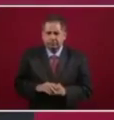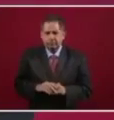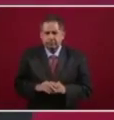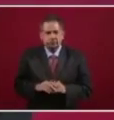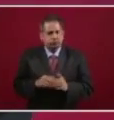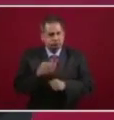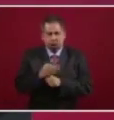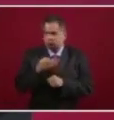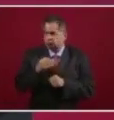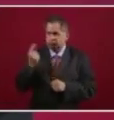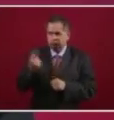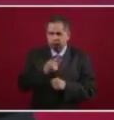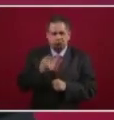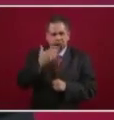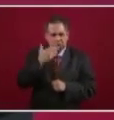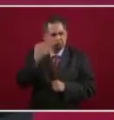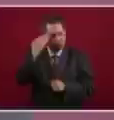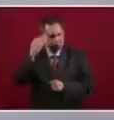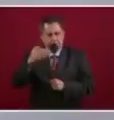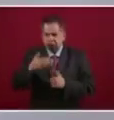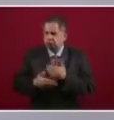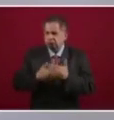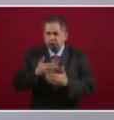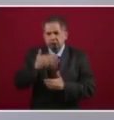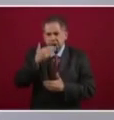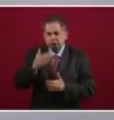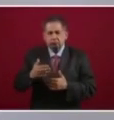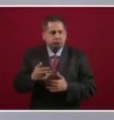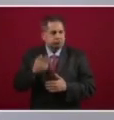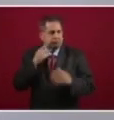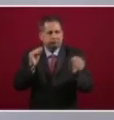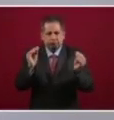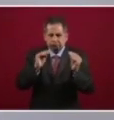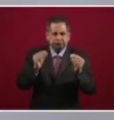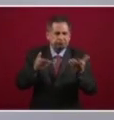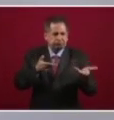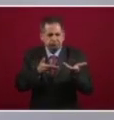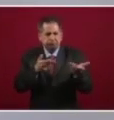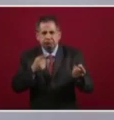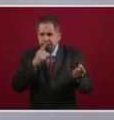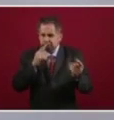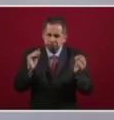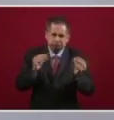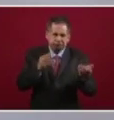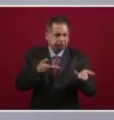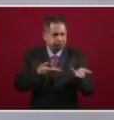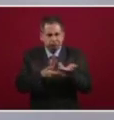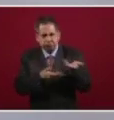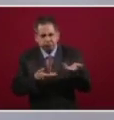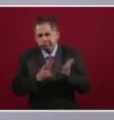Estamos viviendo un tiempo muy bueno de polémica, de diálogo, de